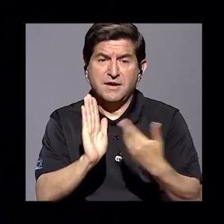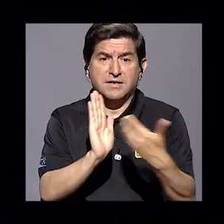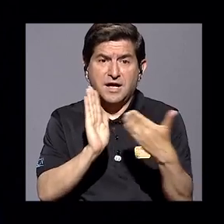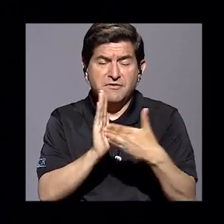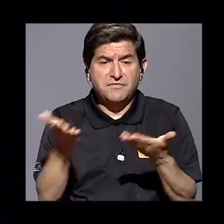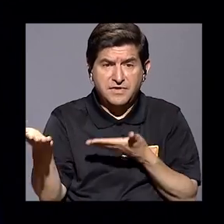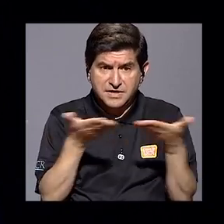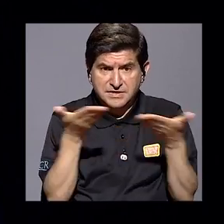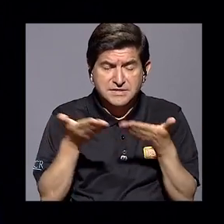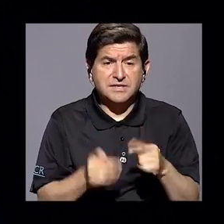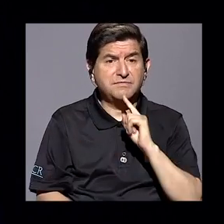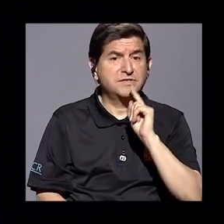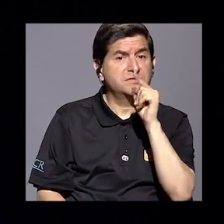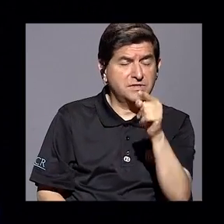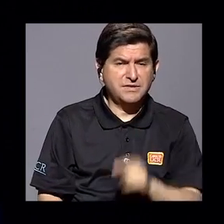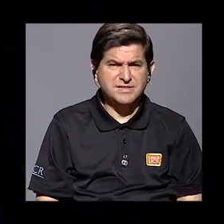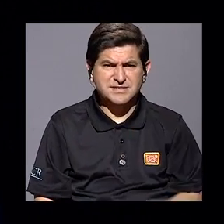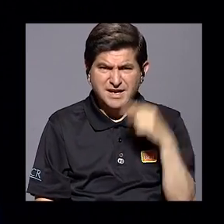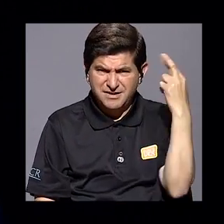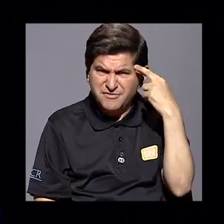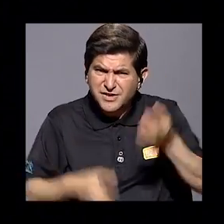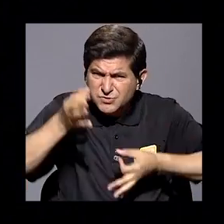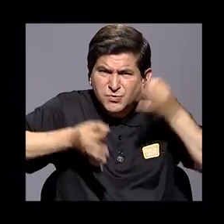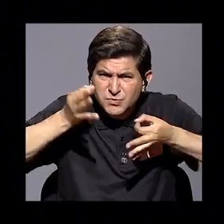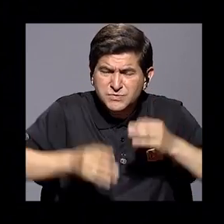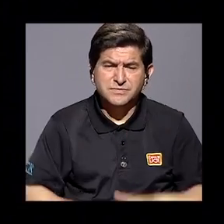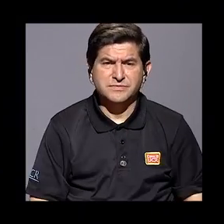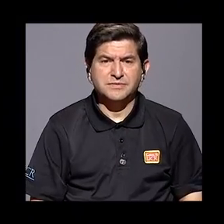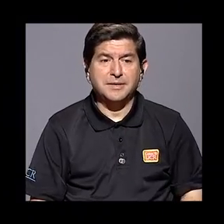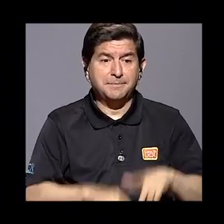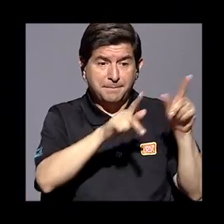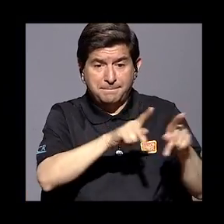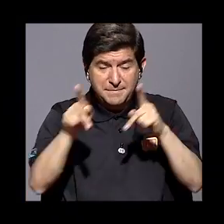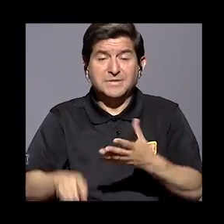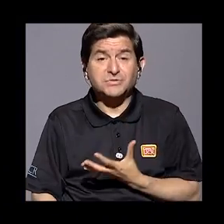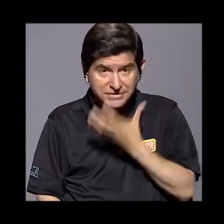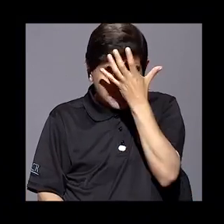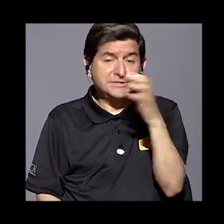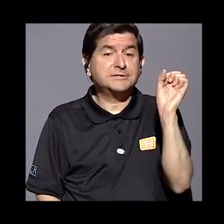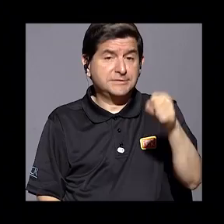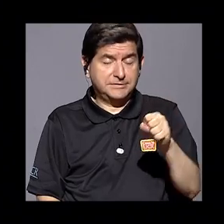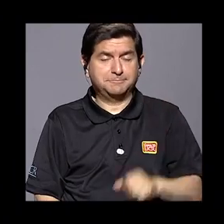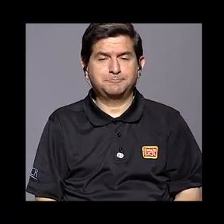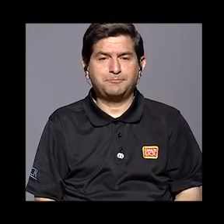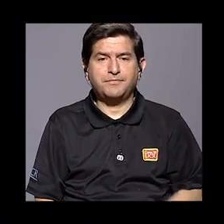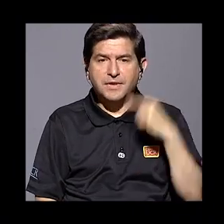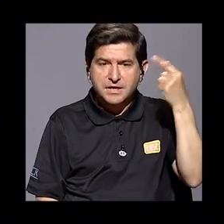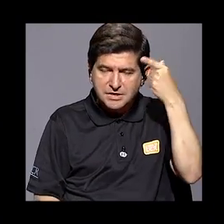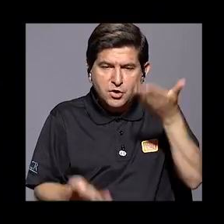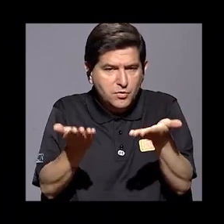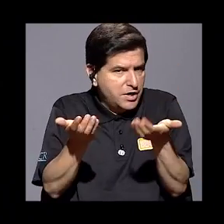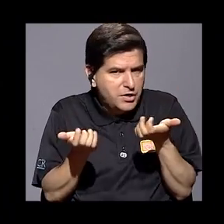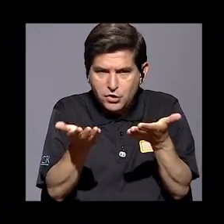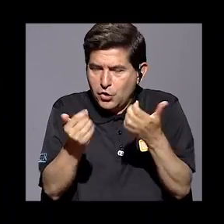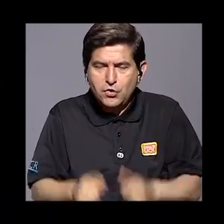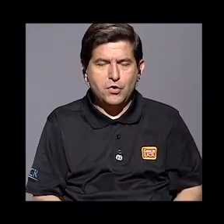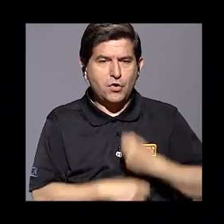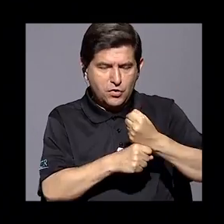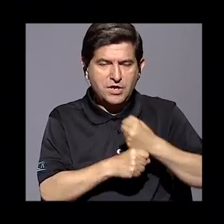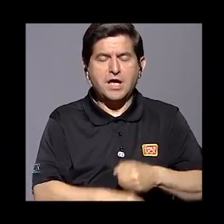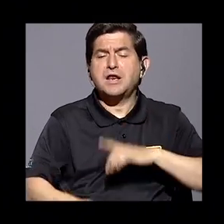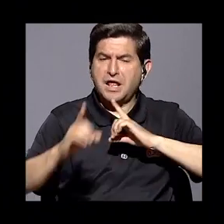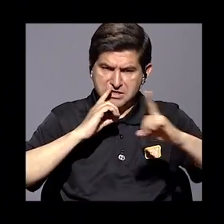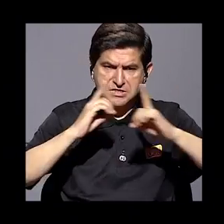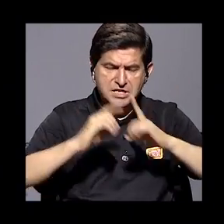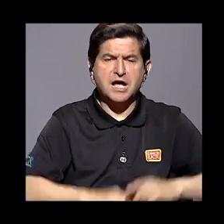afectando sus servicios de los que hablan a sofía se justifica que la gente está molesta si el gobierno quiere menos huelgas que habrá una